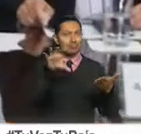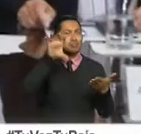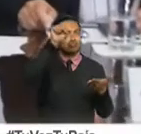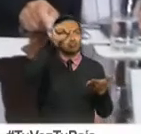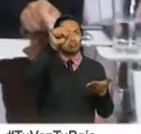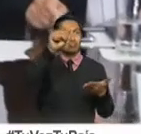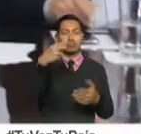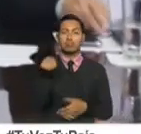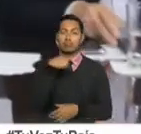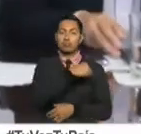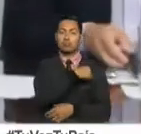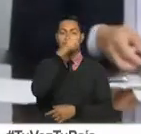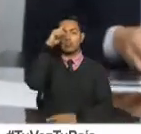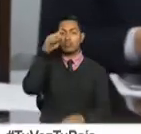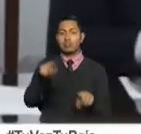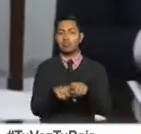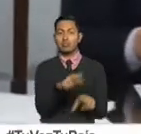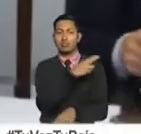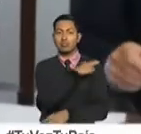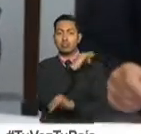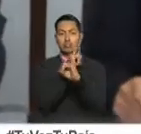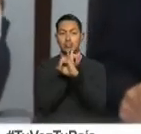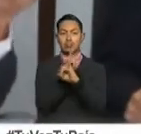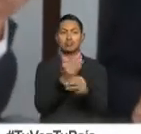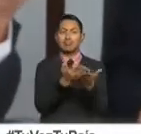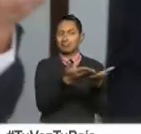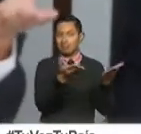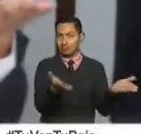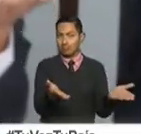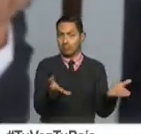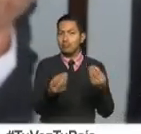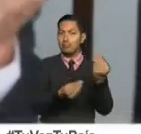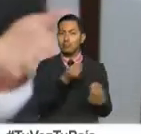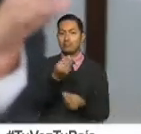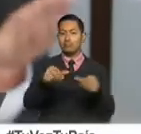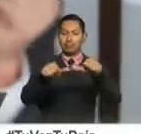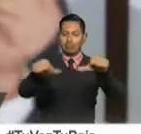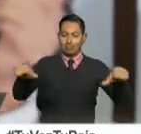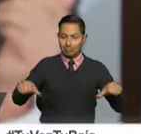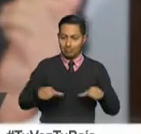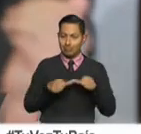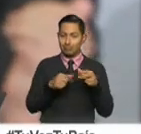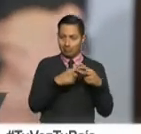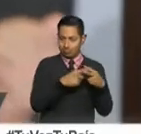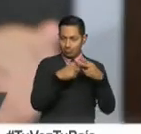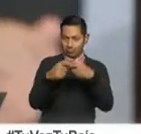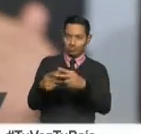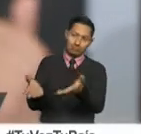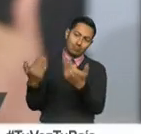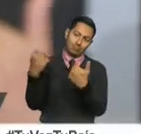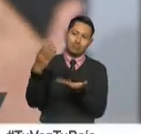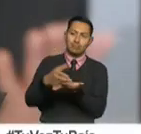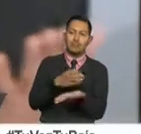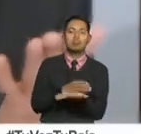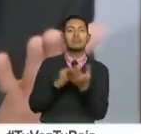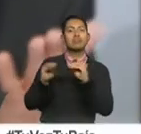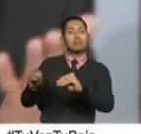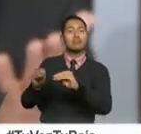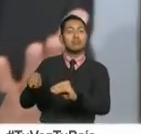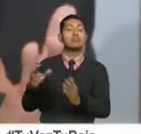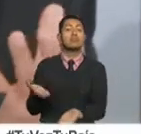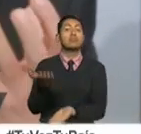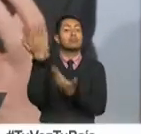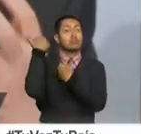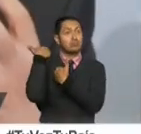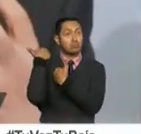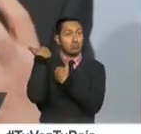las universidades e institutos que sean ellos los que prestan este esfuerzo del curso de nivelación, de tal manera que la